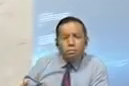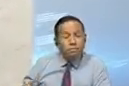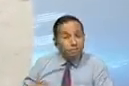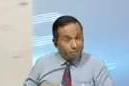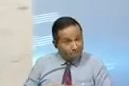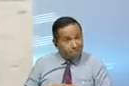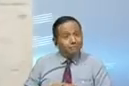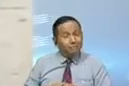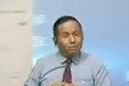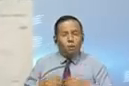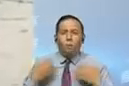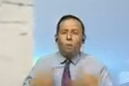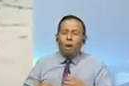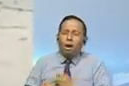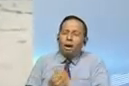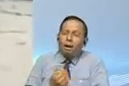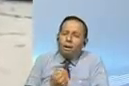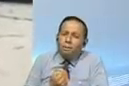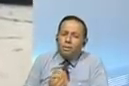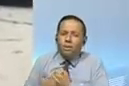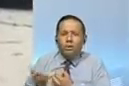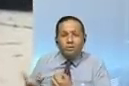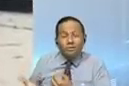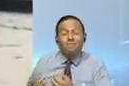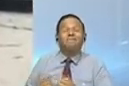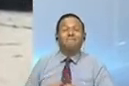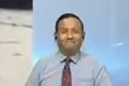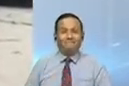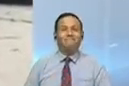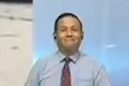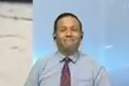chino, mostrando empatía por su mascota.